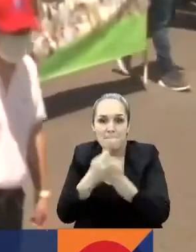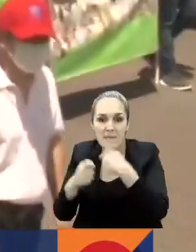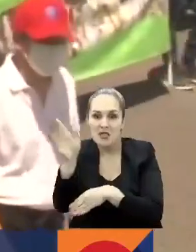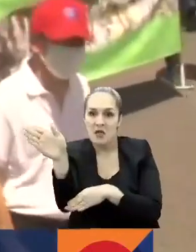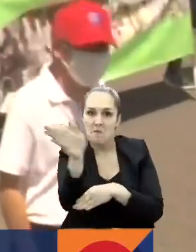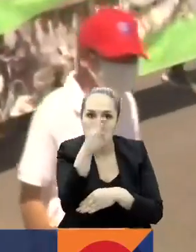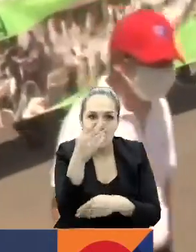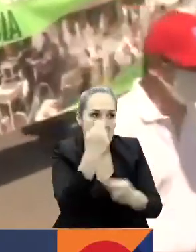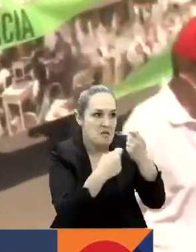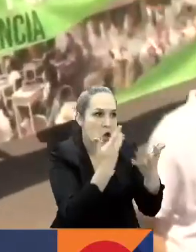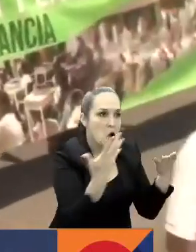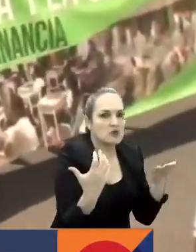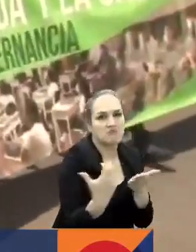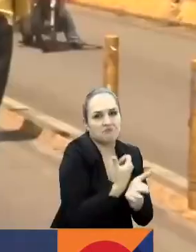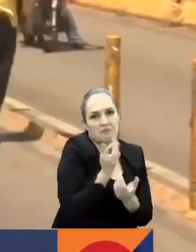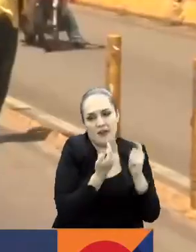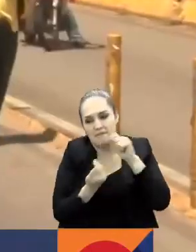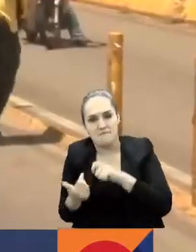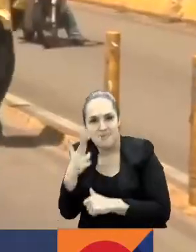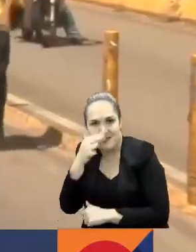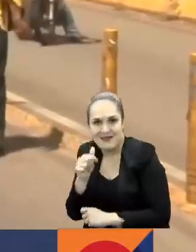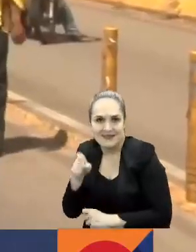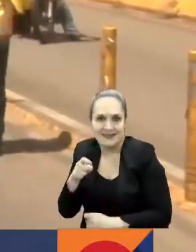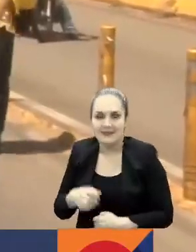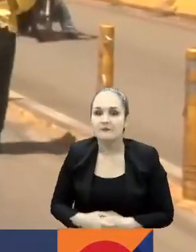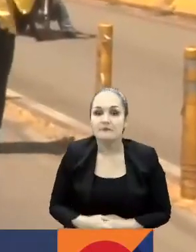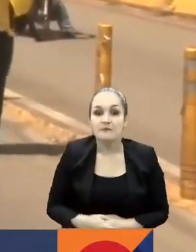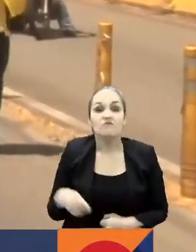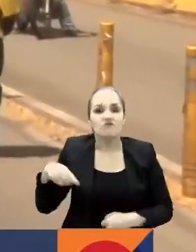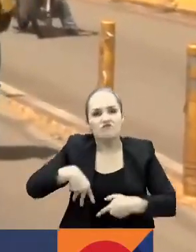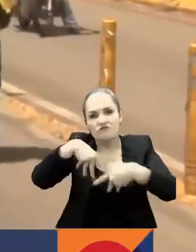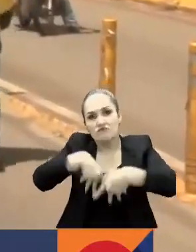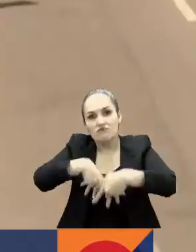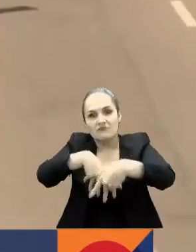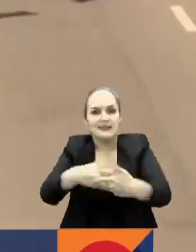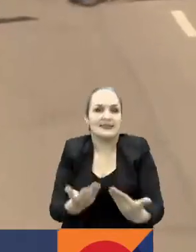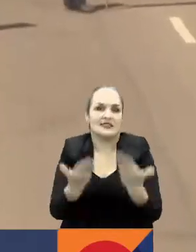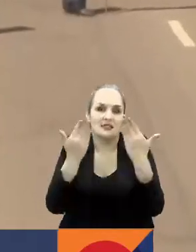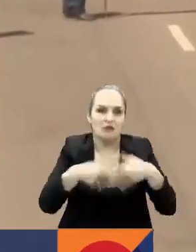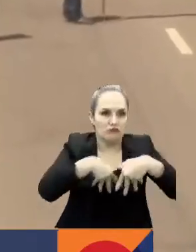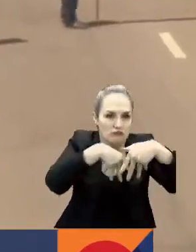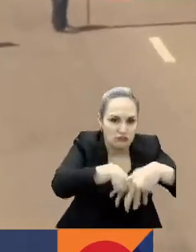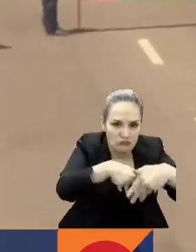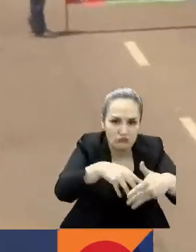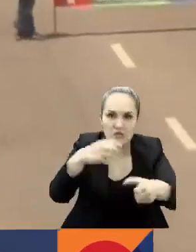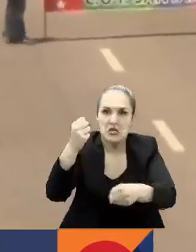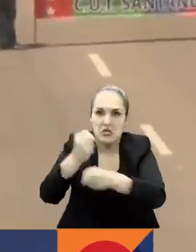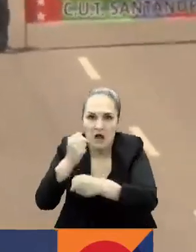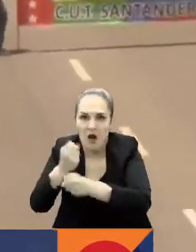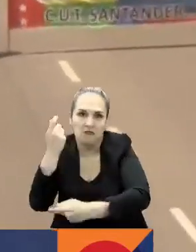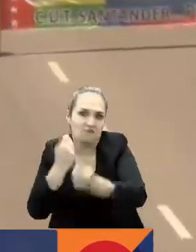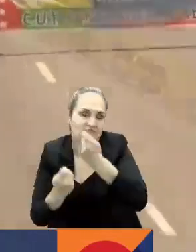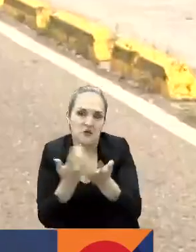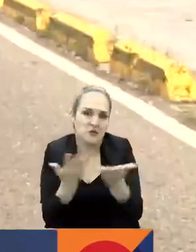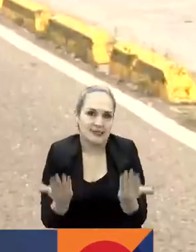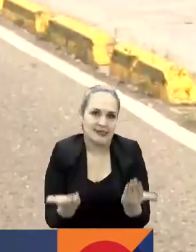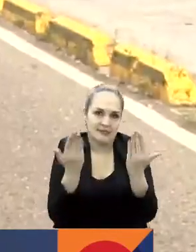los niños. De esta manera las manifestaciones en Bucaramanga dan espacio para todo, hasta para el comercio informal.